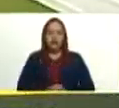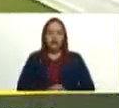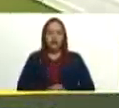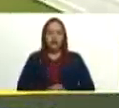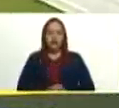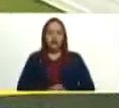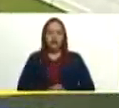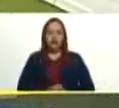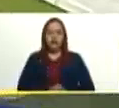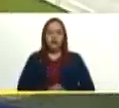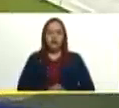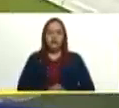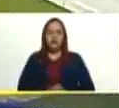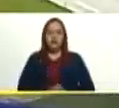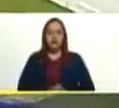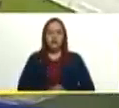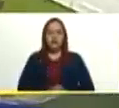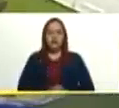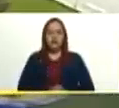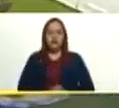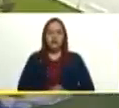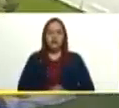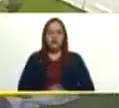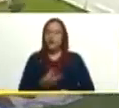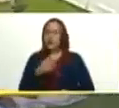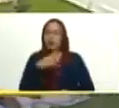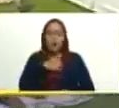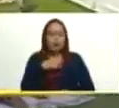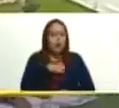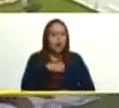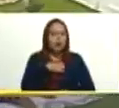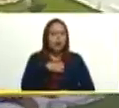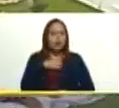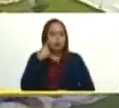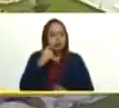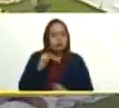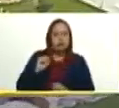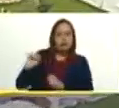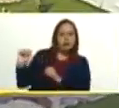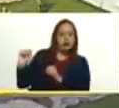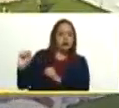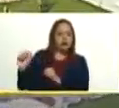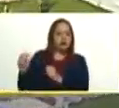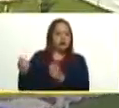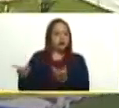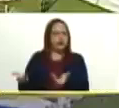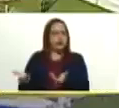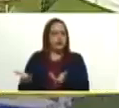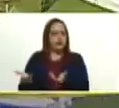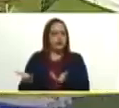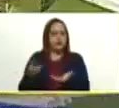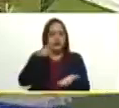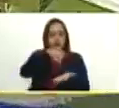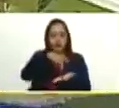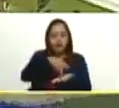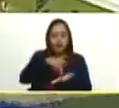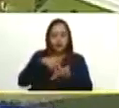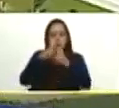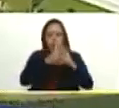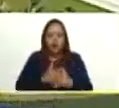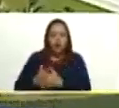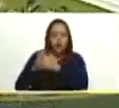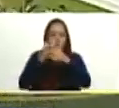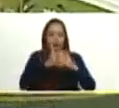We cannot ignore. No podemos ignorar. the presence of the United States. La presencia de